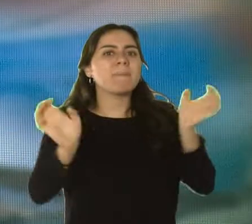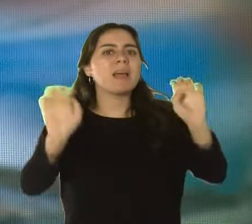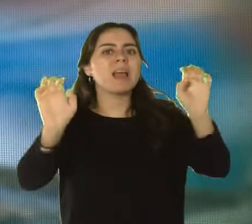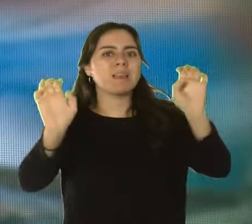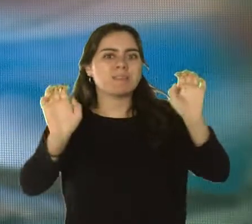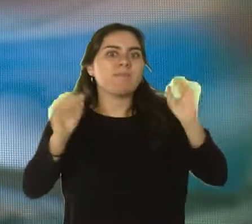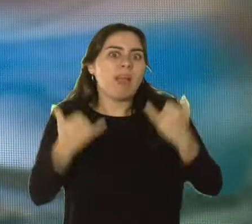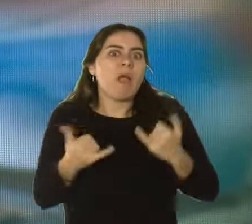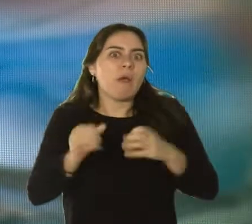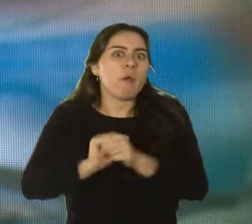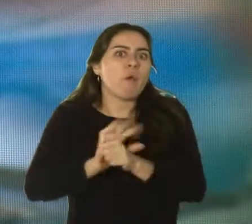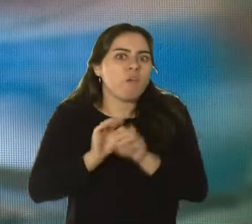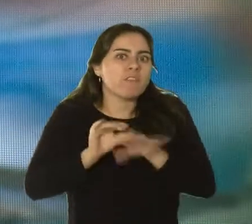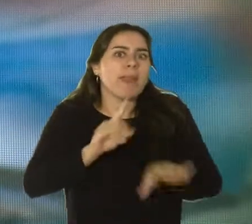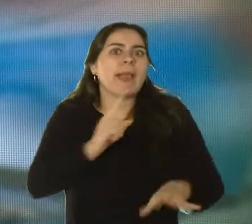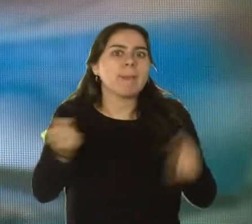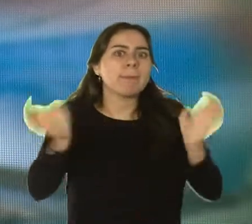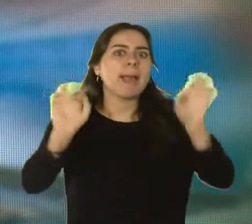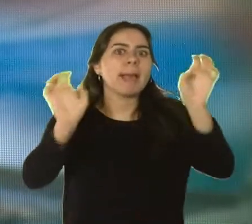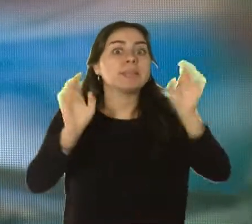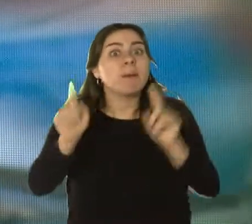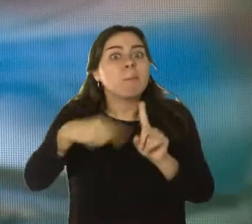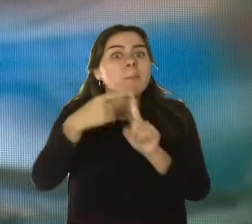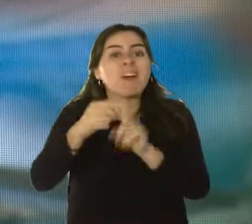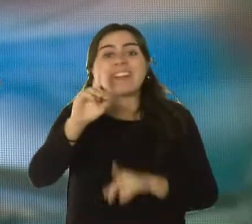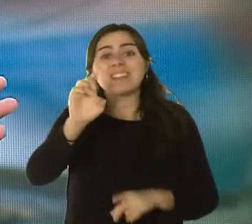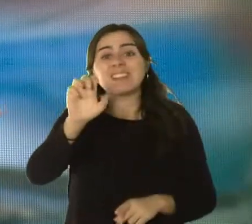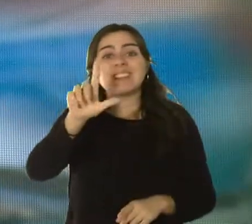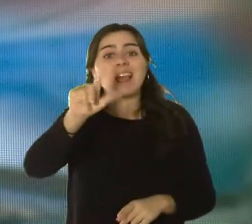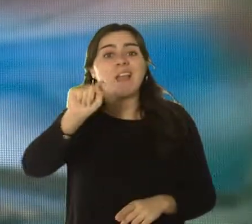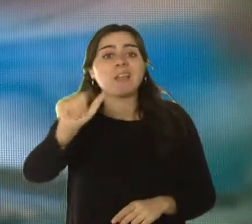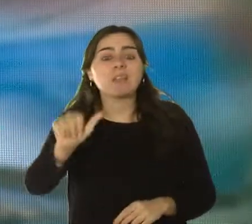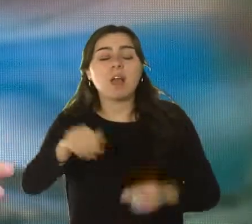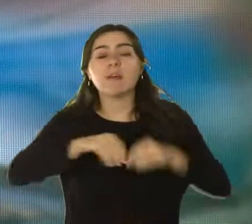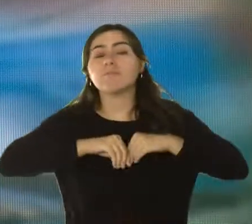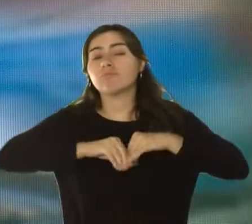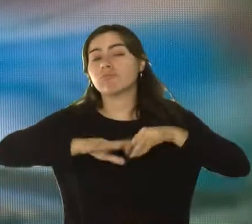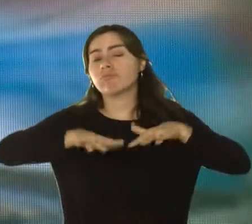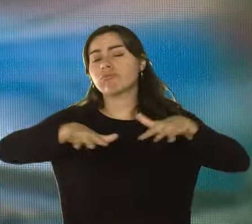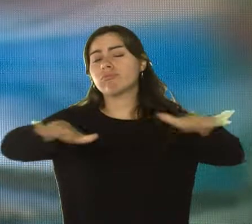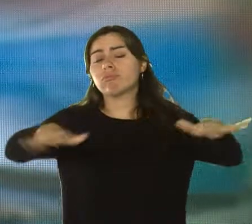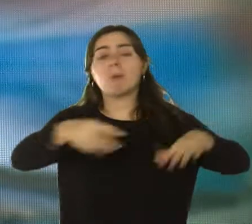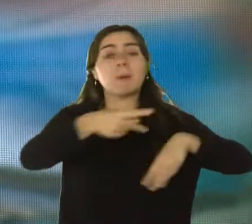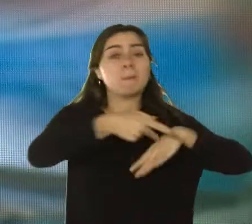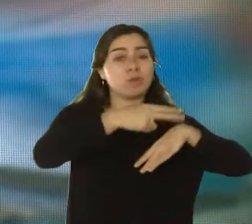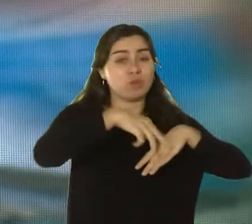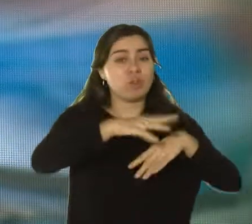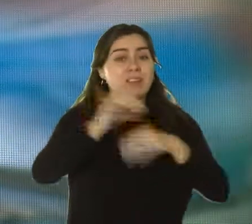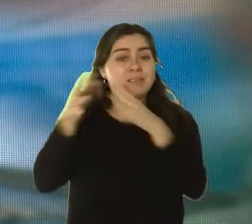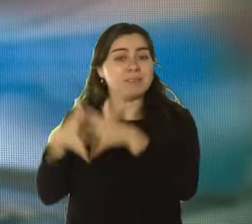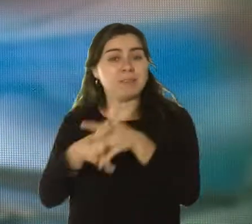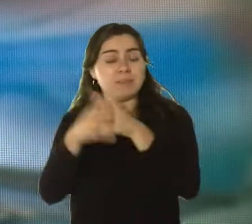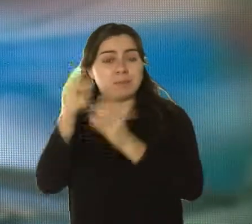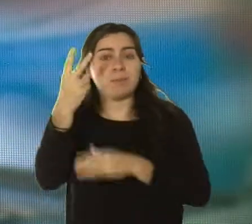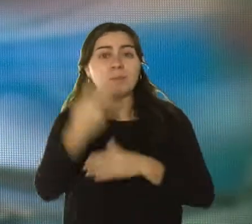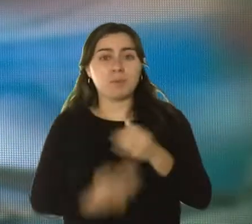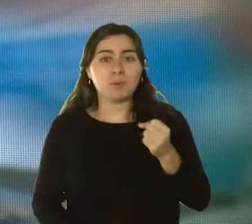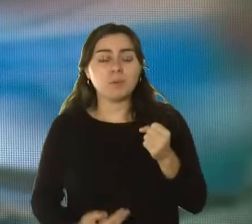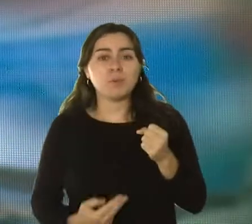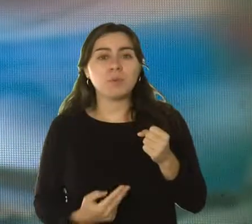el COVID-19 y la variante Delta, que está acaparando terreno tanto aquí en Puerto Rico como en Estados Unidos.